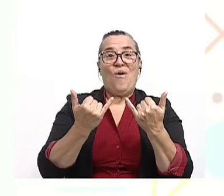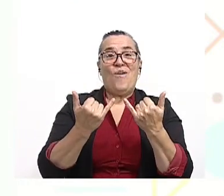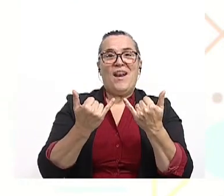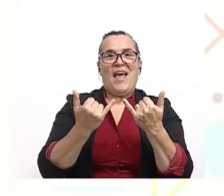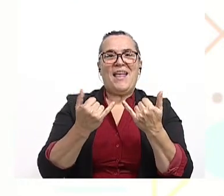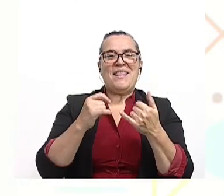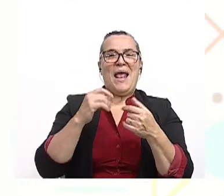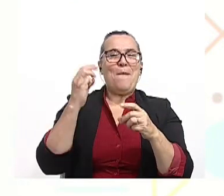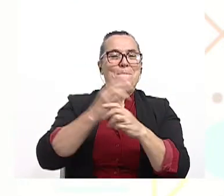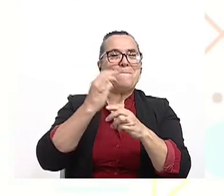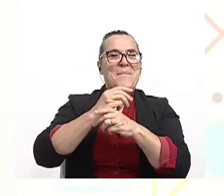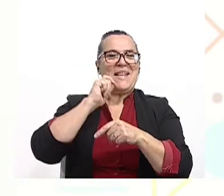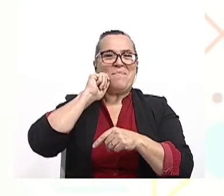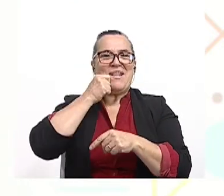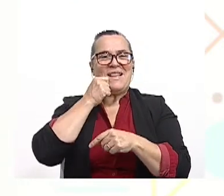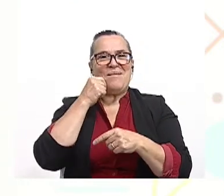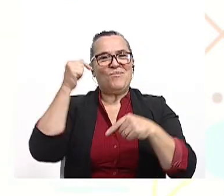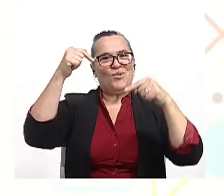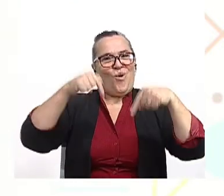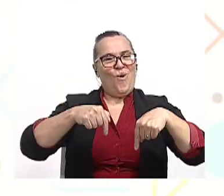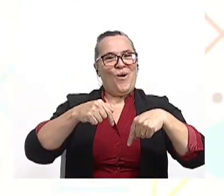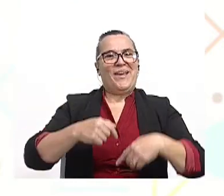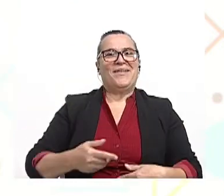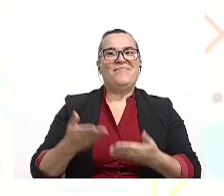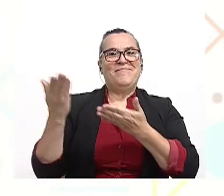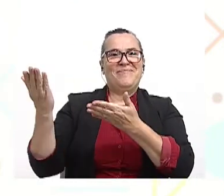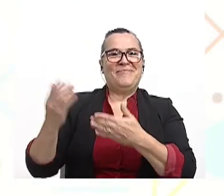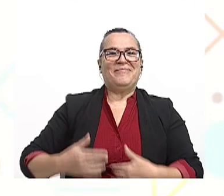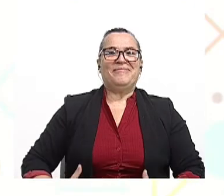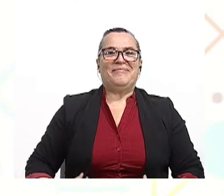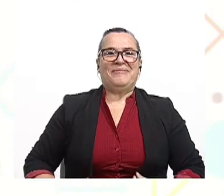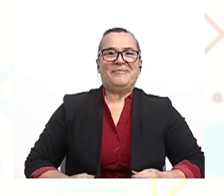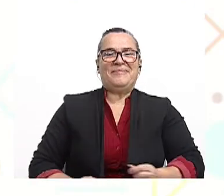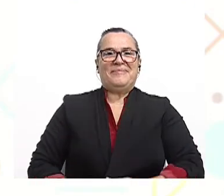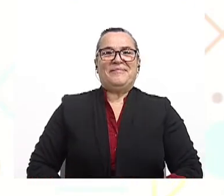del Matematips del día de hoy.